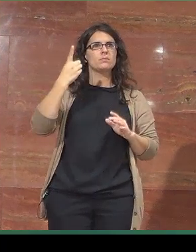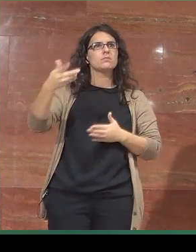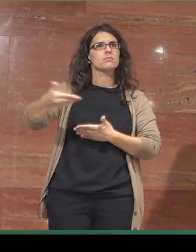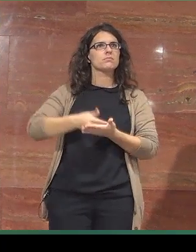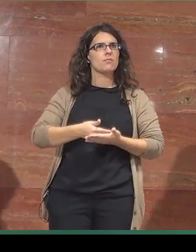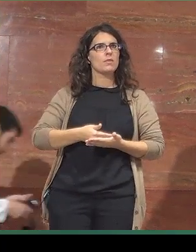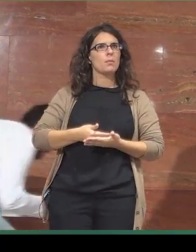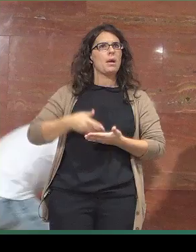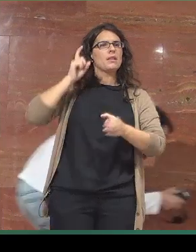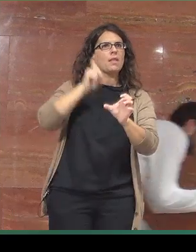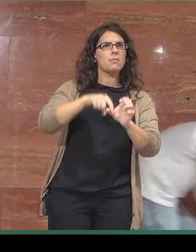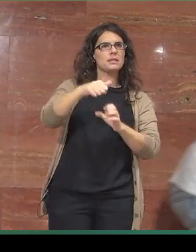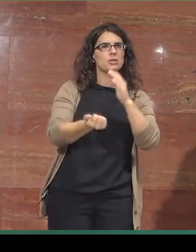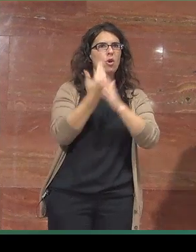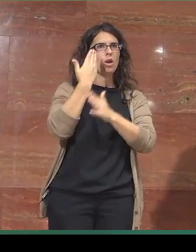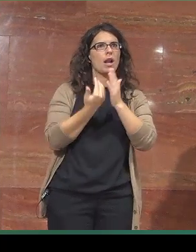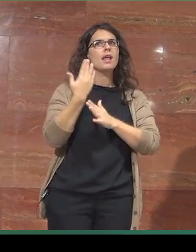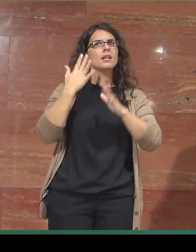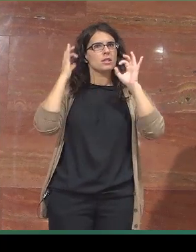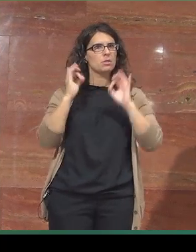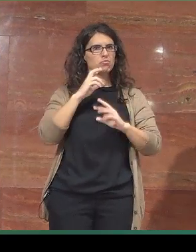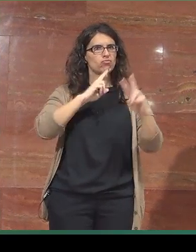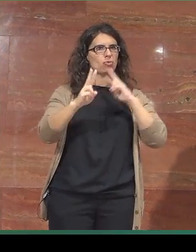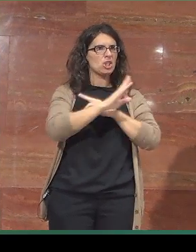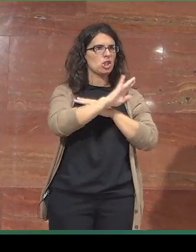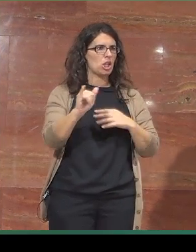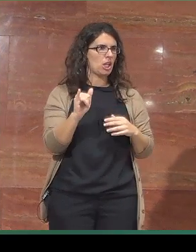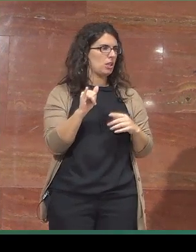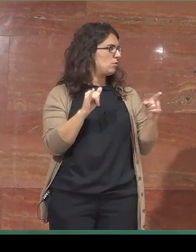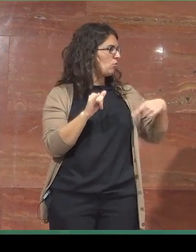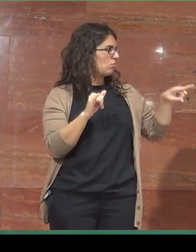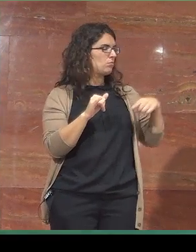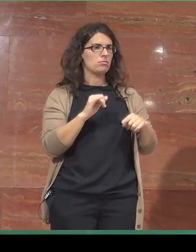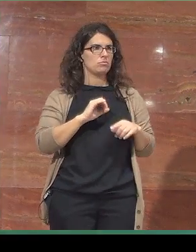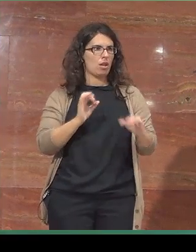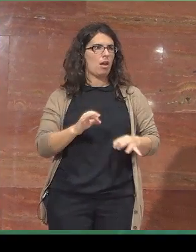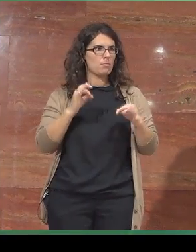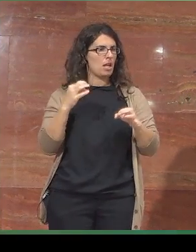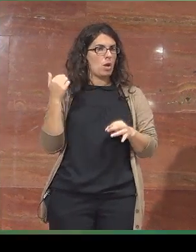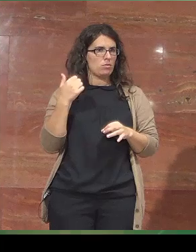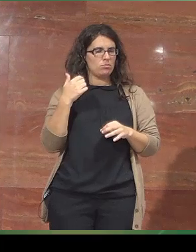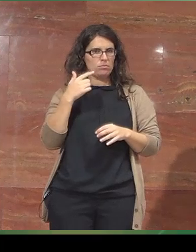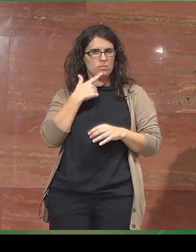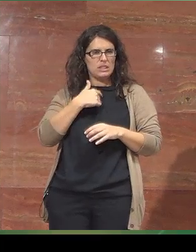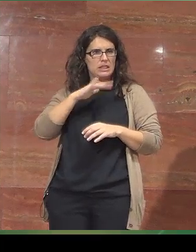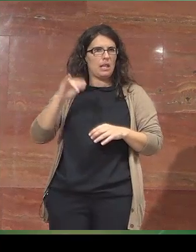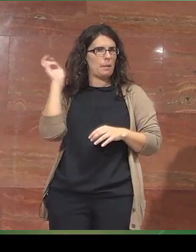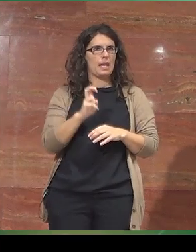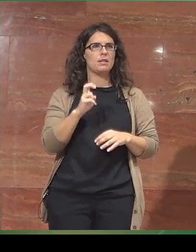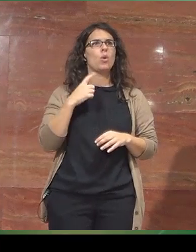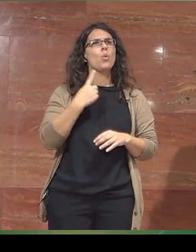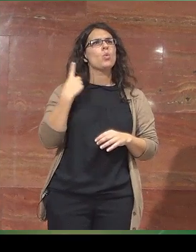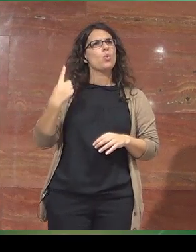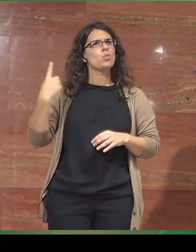estas jornadas y enseguida han dicho que sí. Os voy a presentar, yo creo que es más cómodo ir presentando uno a uno, o sea, a una persona